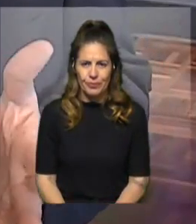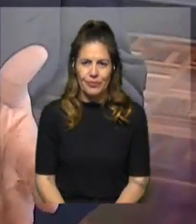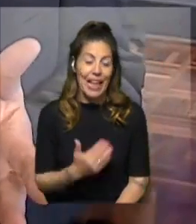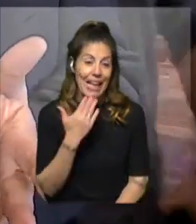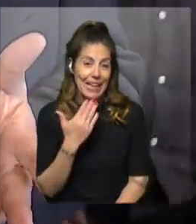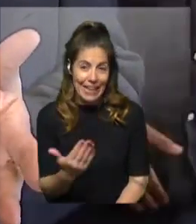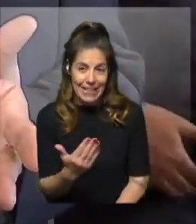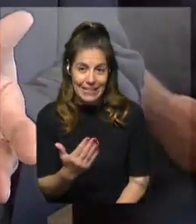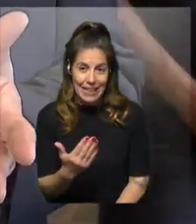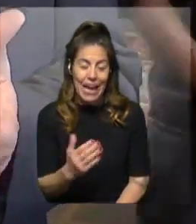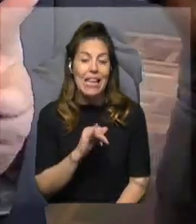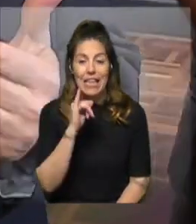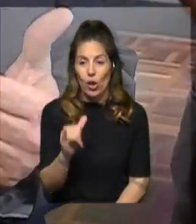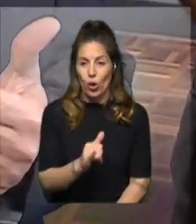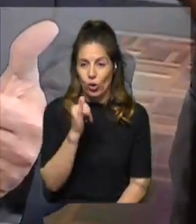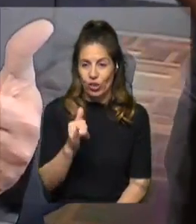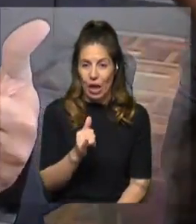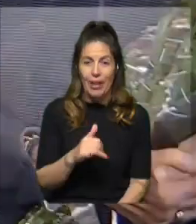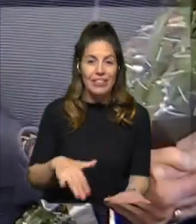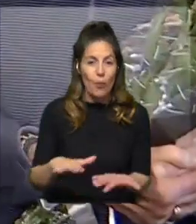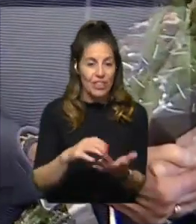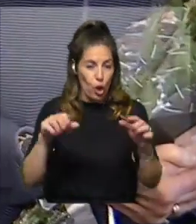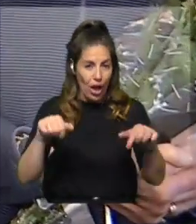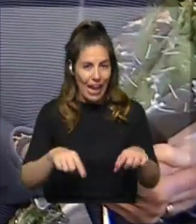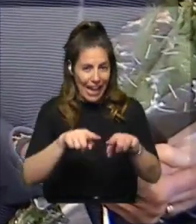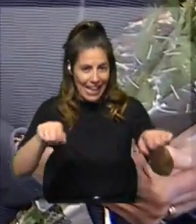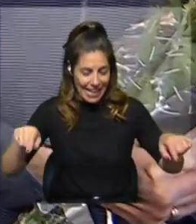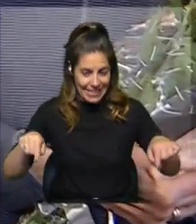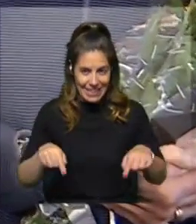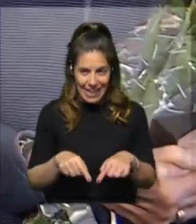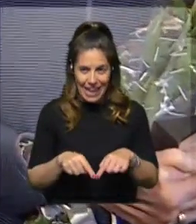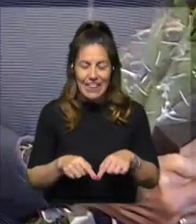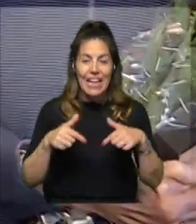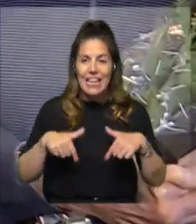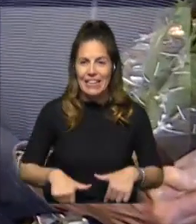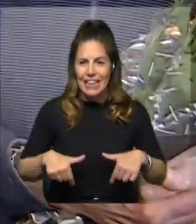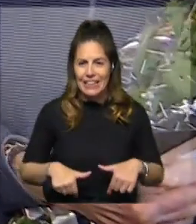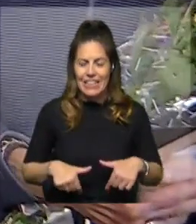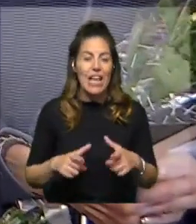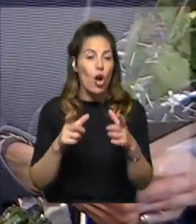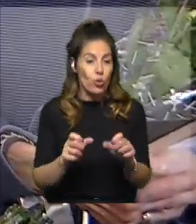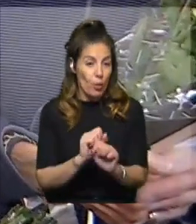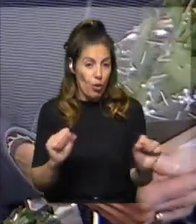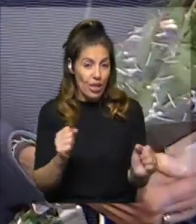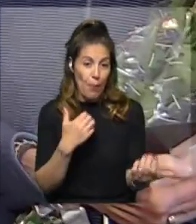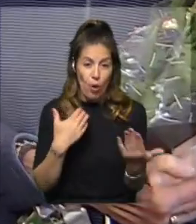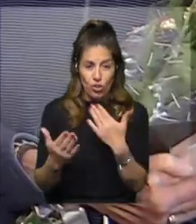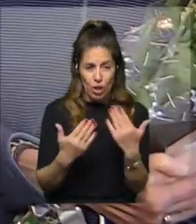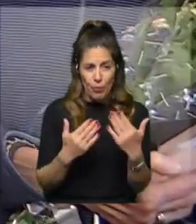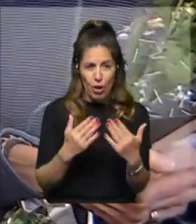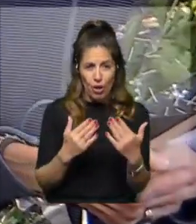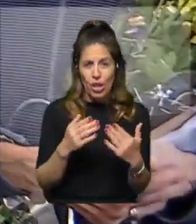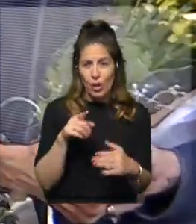Gracias, Rosina. Hace un ratito les contaba qué estaba pasando aquí en la sala Ernesto de los Campos y con suerte íbamos a poder hablar con Luis Pocklin.